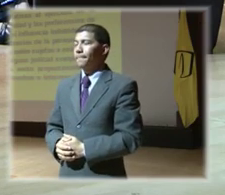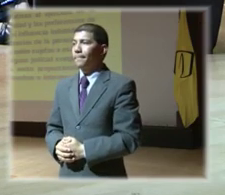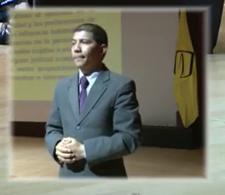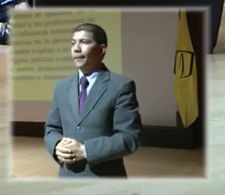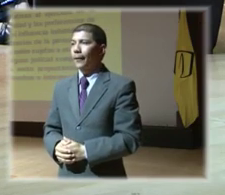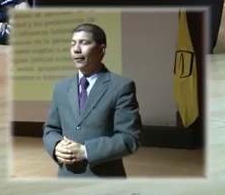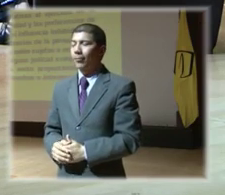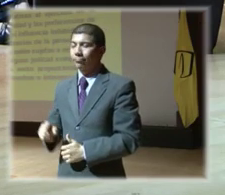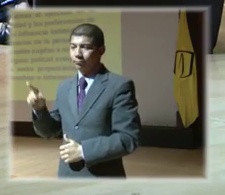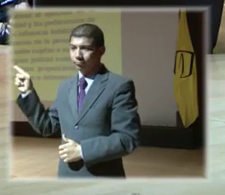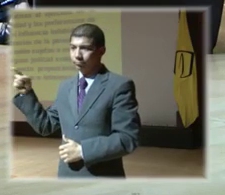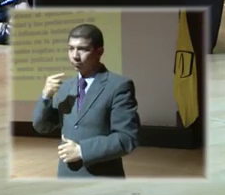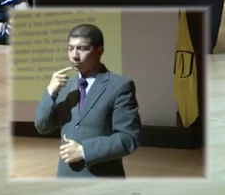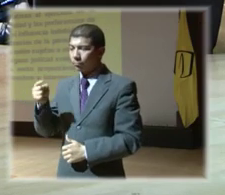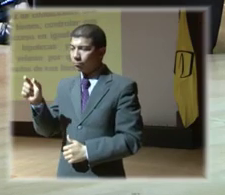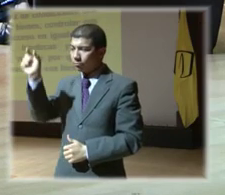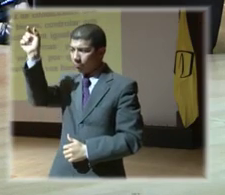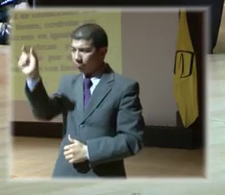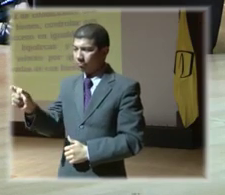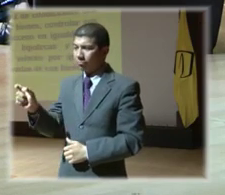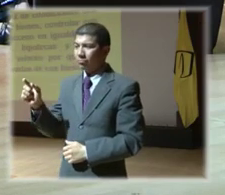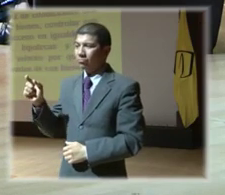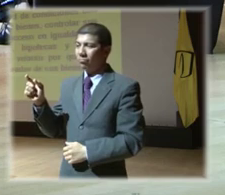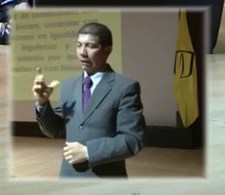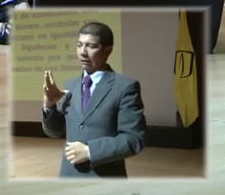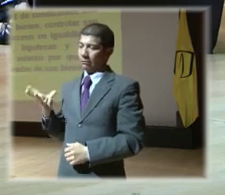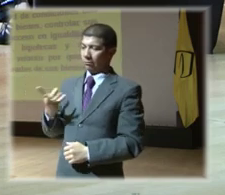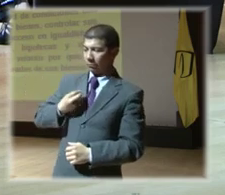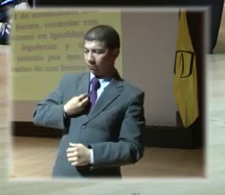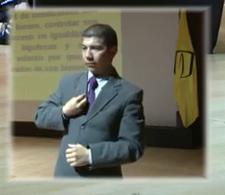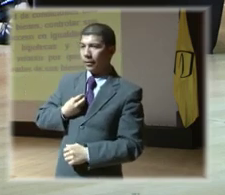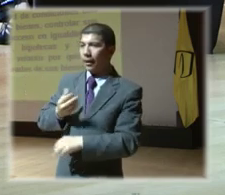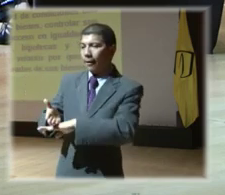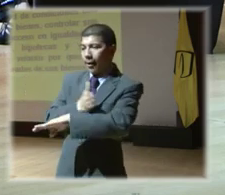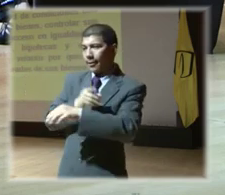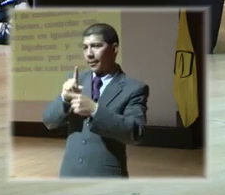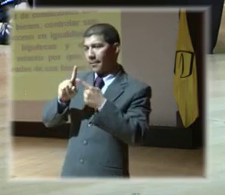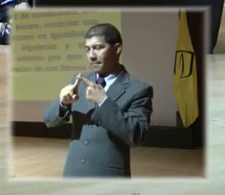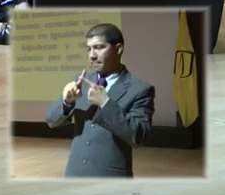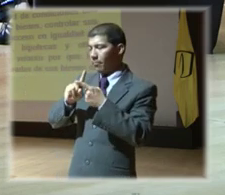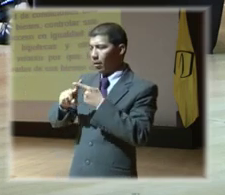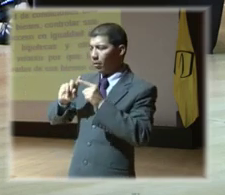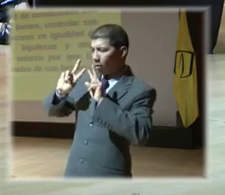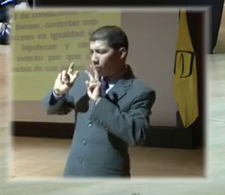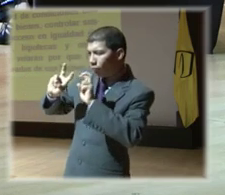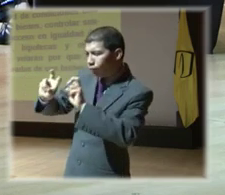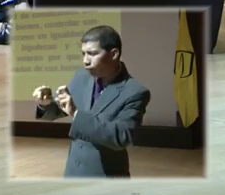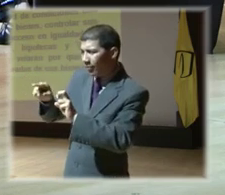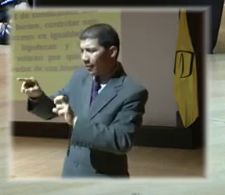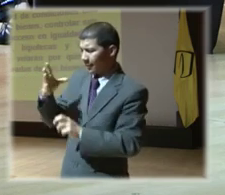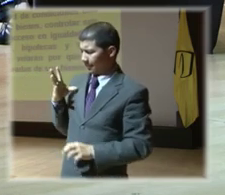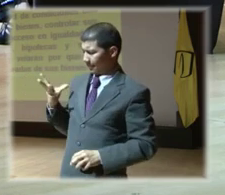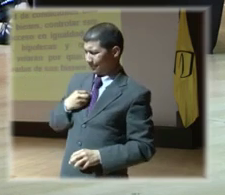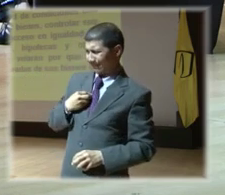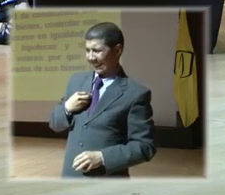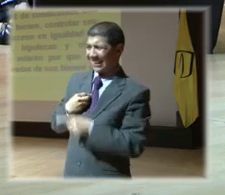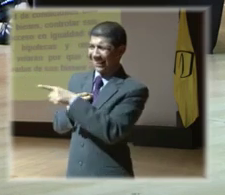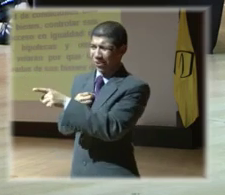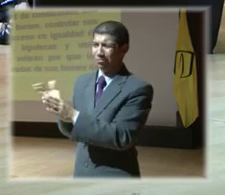personas trans en razón de su identidad de género. Entonces se patologiza la identidad trans como un problema psiquiátrico. Y